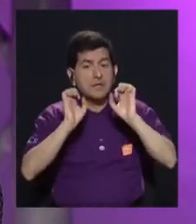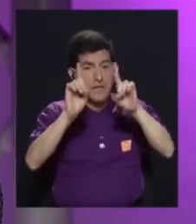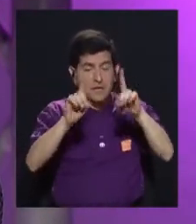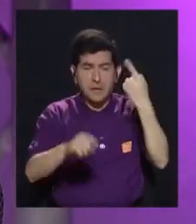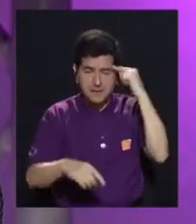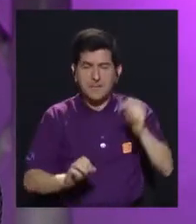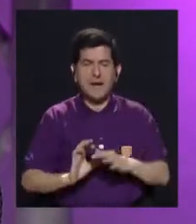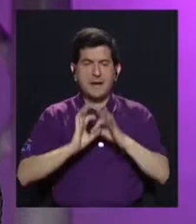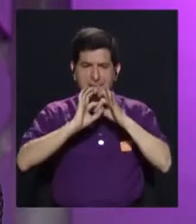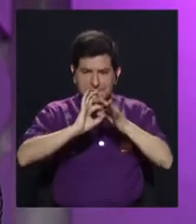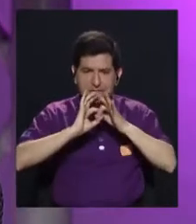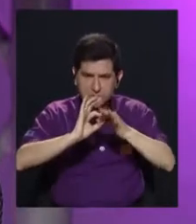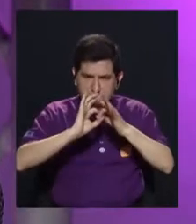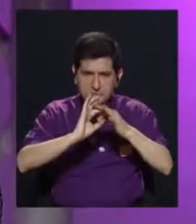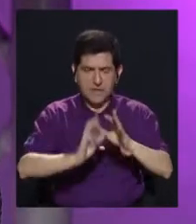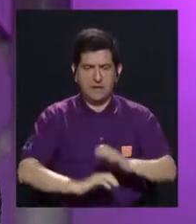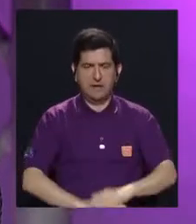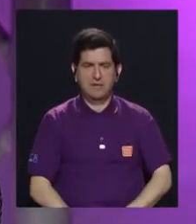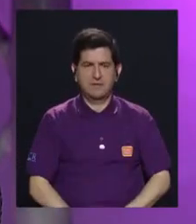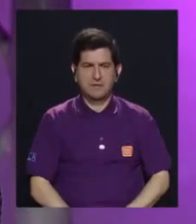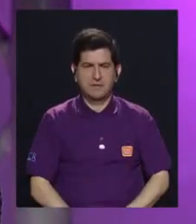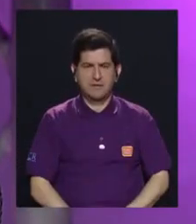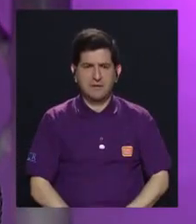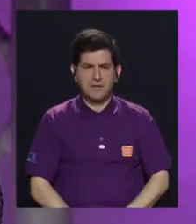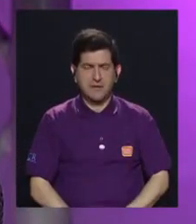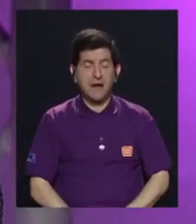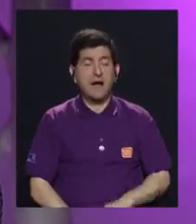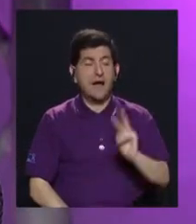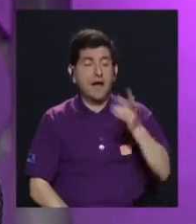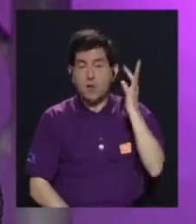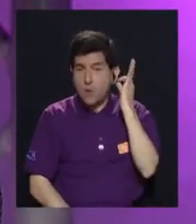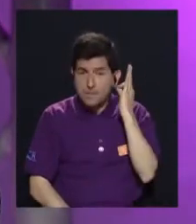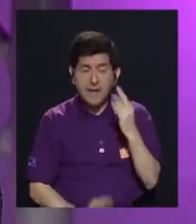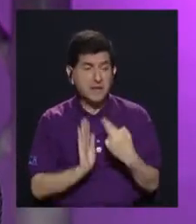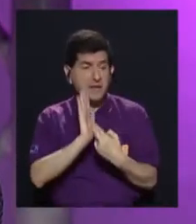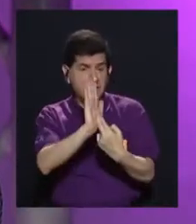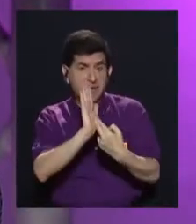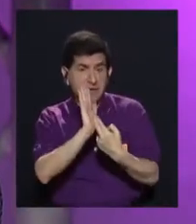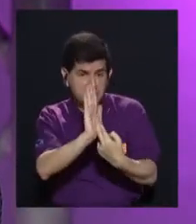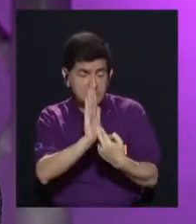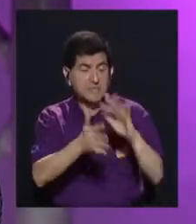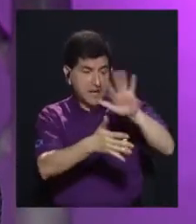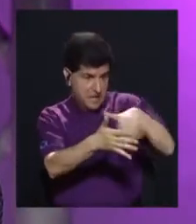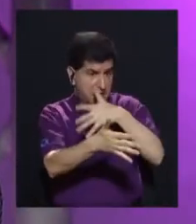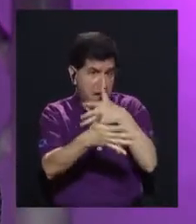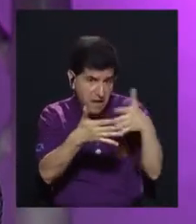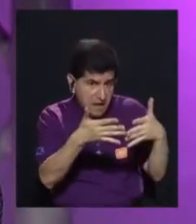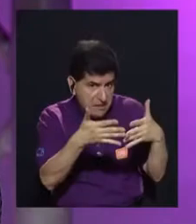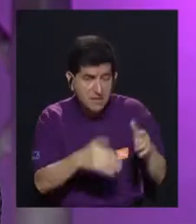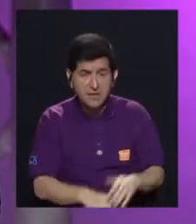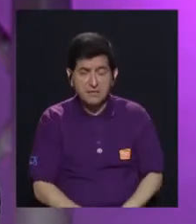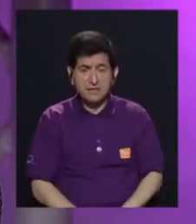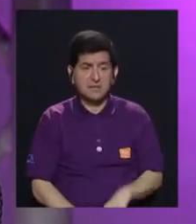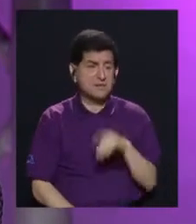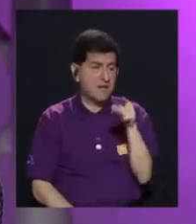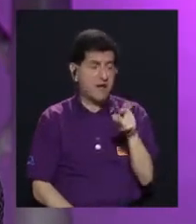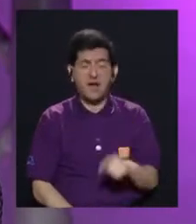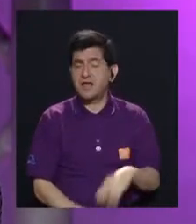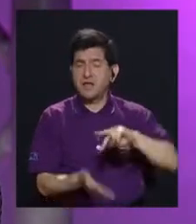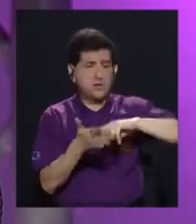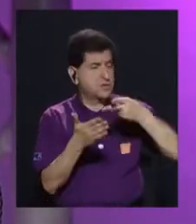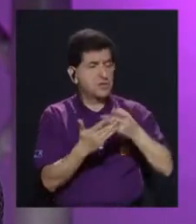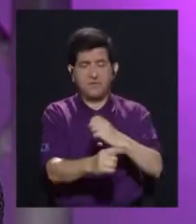para la sexualidad entonces entre tanto las compañeras sean y representantes de esta agenda pues no su presencia y no